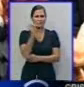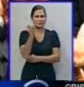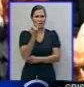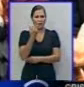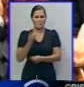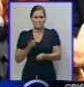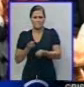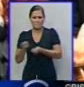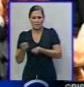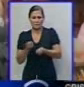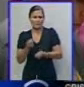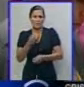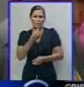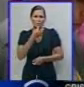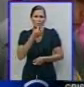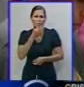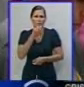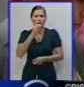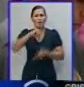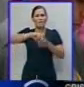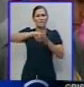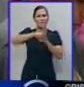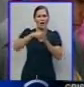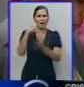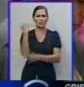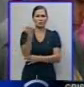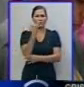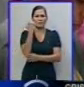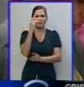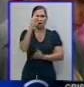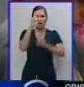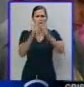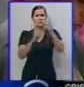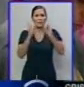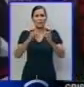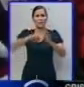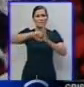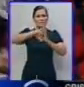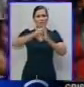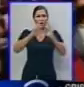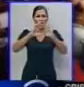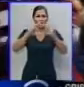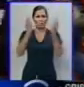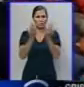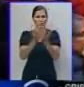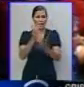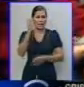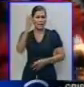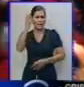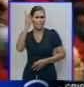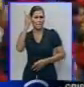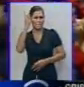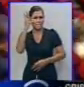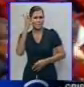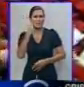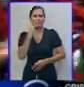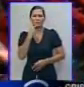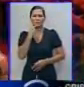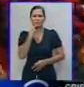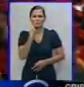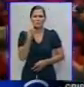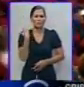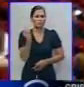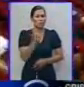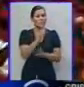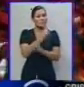crédito como el Fondo Monetario, el Banco Interamericano de Desarrollo y el Banco Mundial. Los técnicos y expertos aseguran